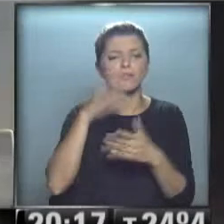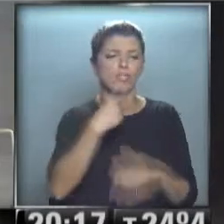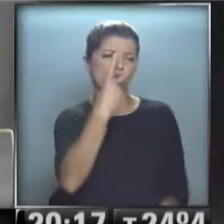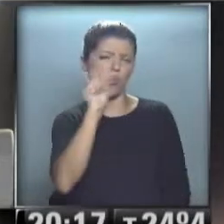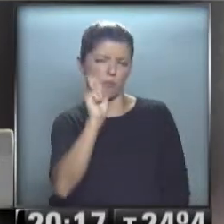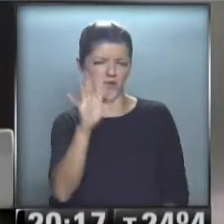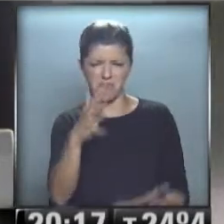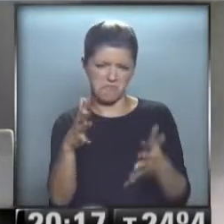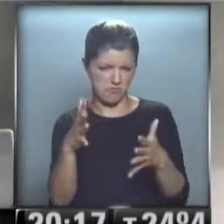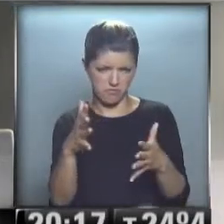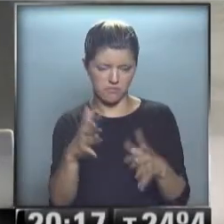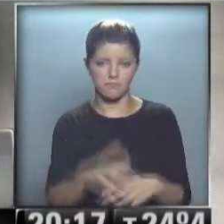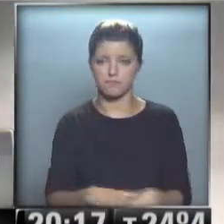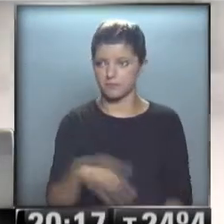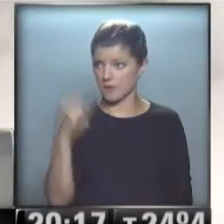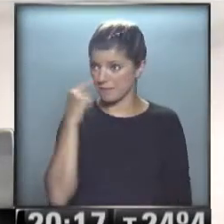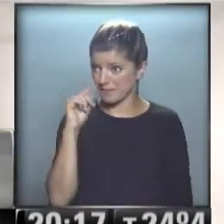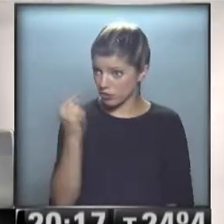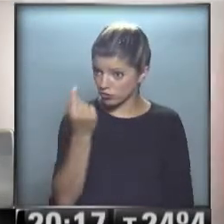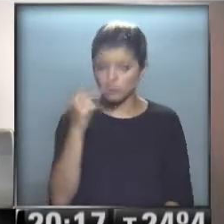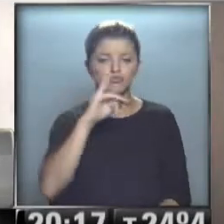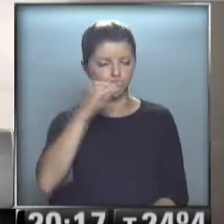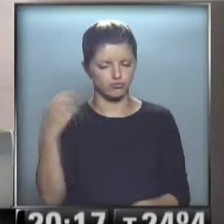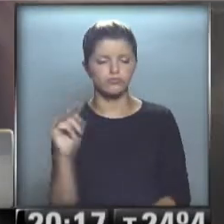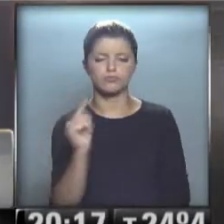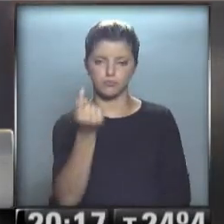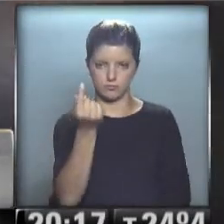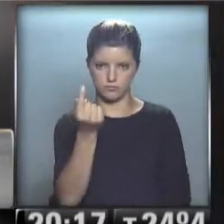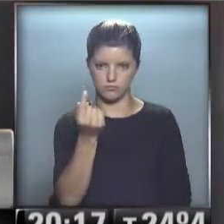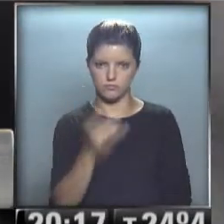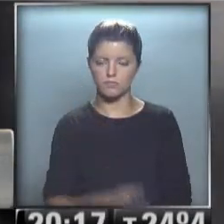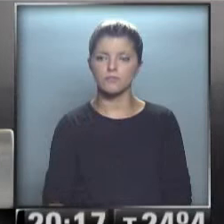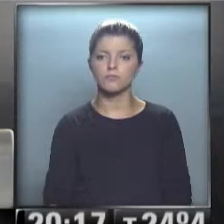más o menos. ¿Vivía solo? Vivía solo, sí. Y